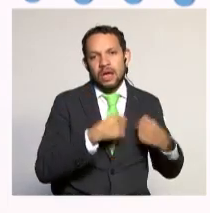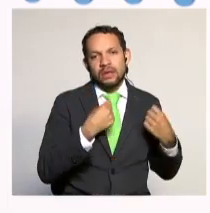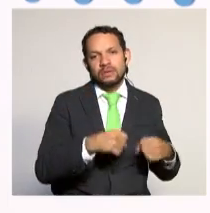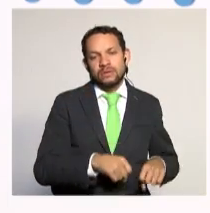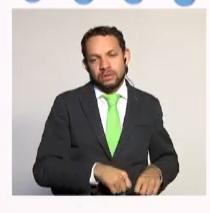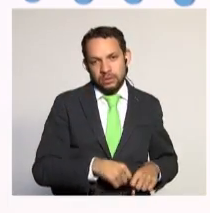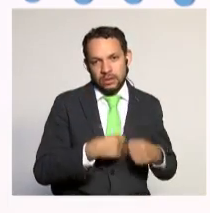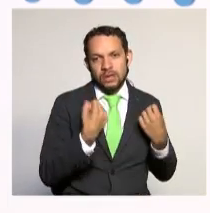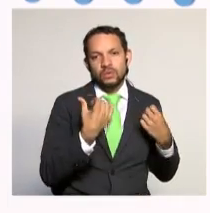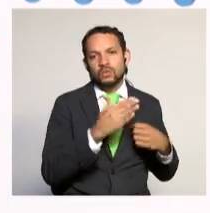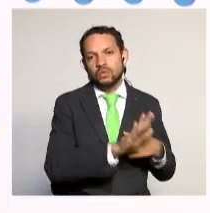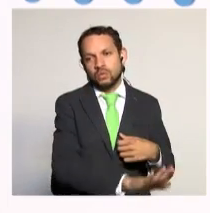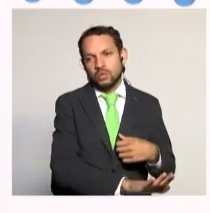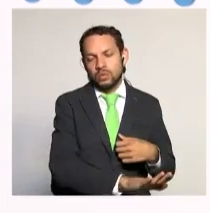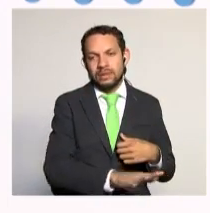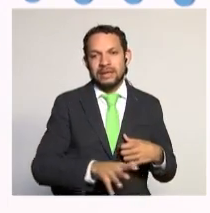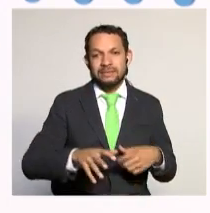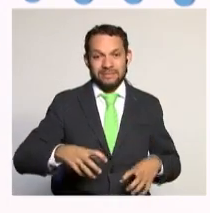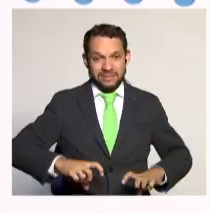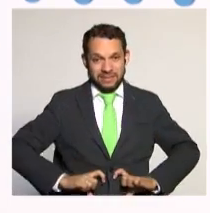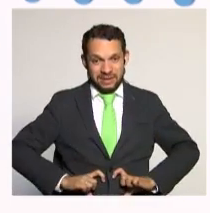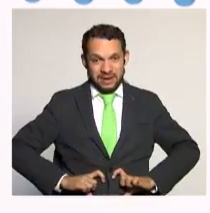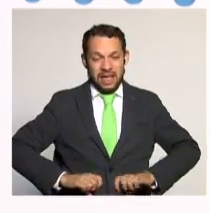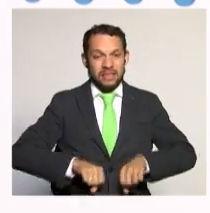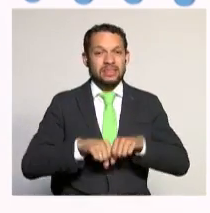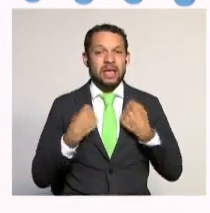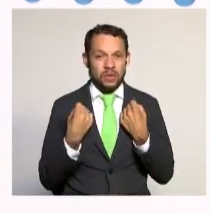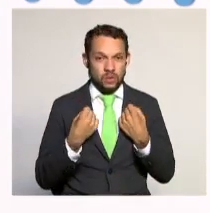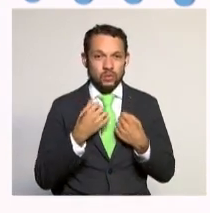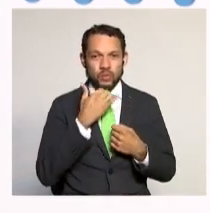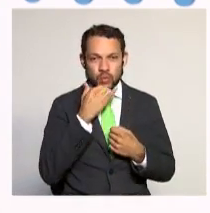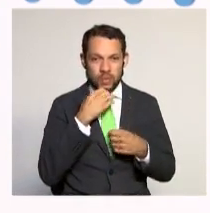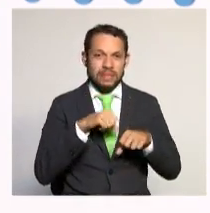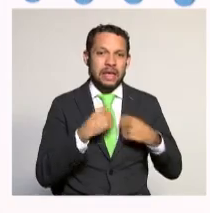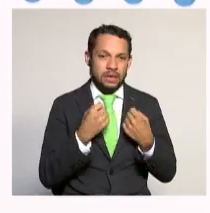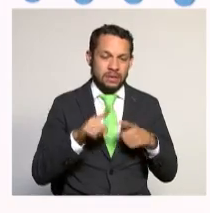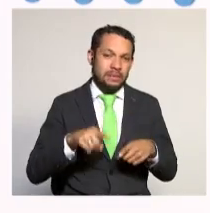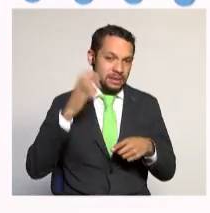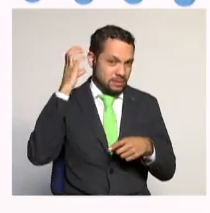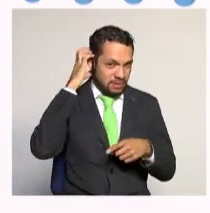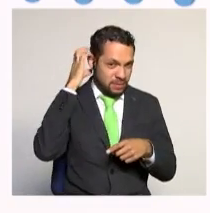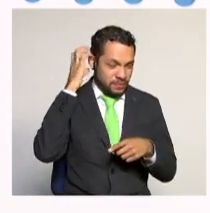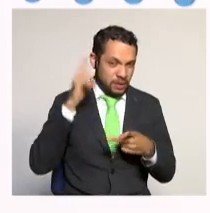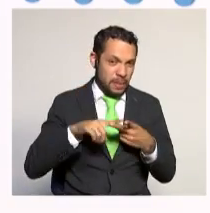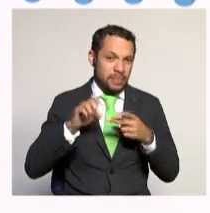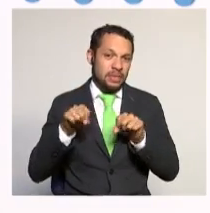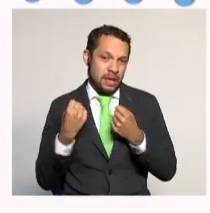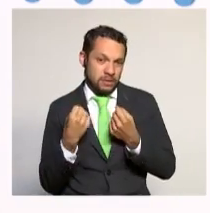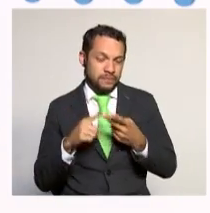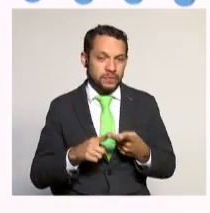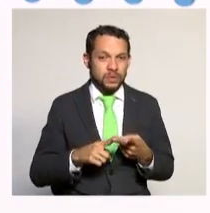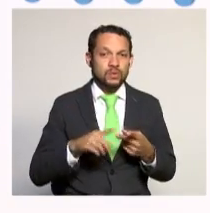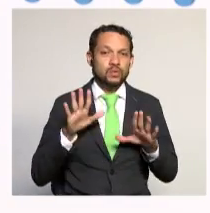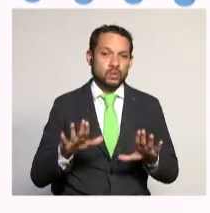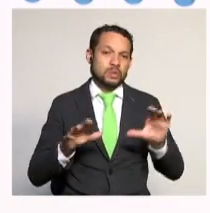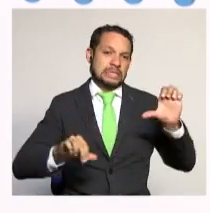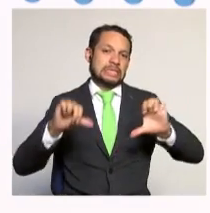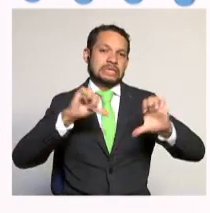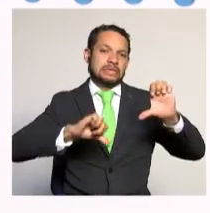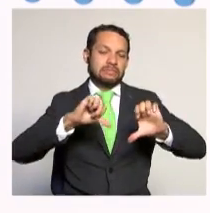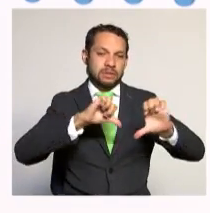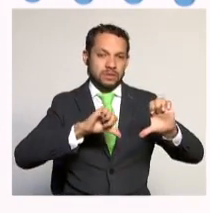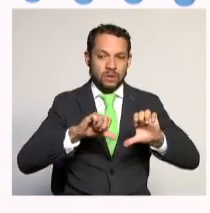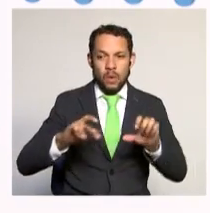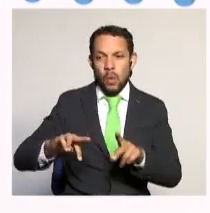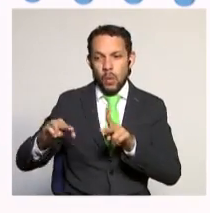las nefronas, que es el riñón, y las neuronas, que es en el cerebro, pero es por la sustancia tóxica. En cambio,